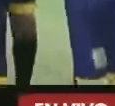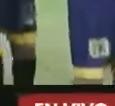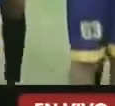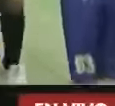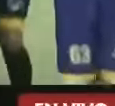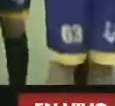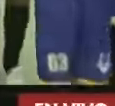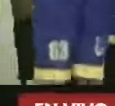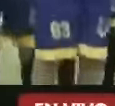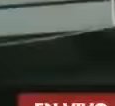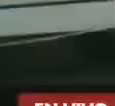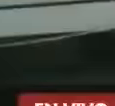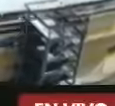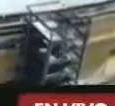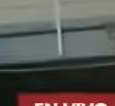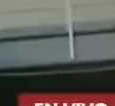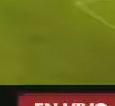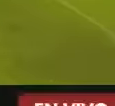Maturín.